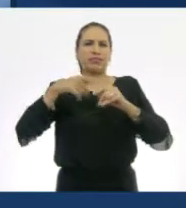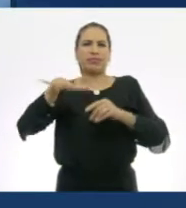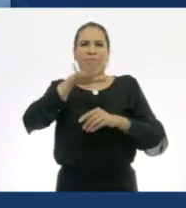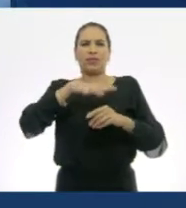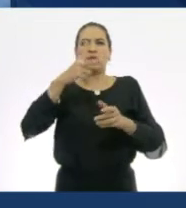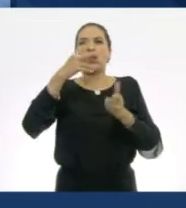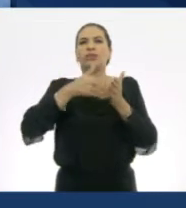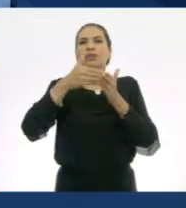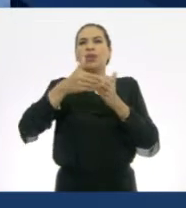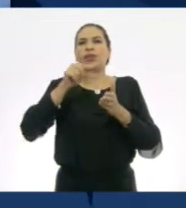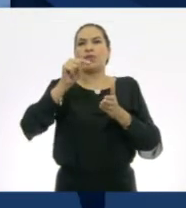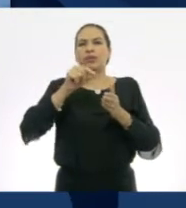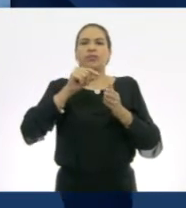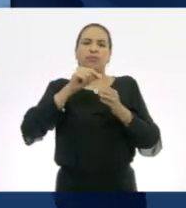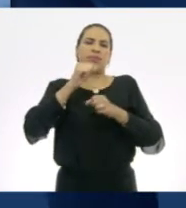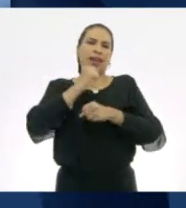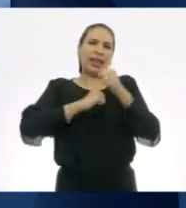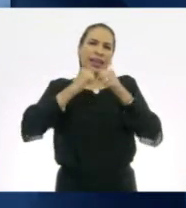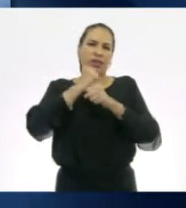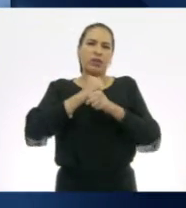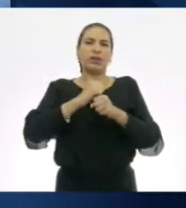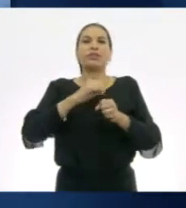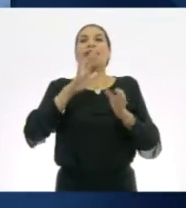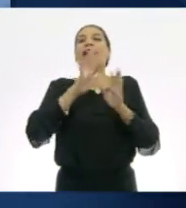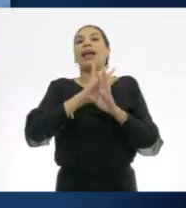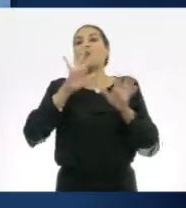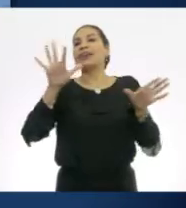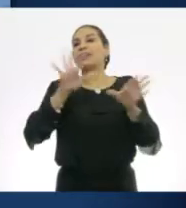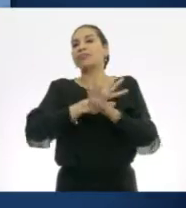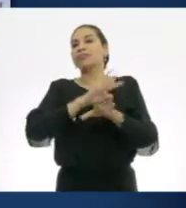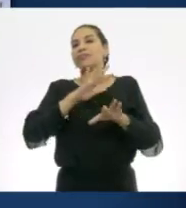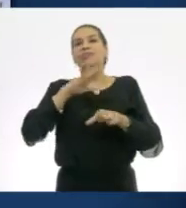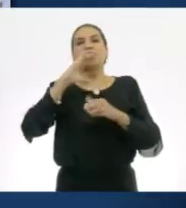y terminó hace apenas 10.000 años.